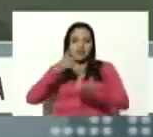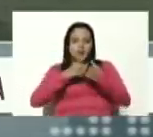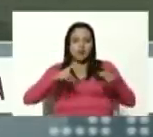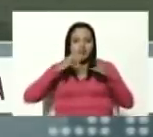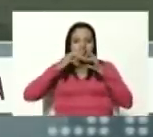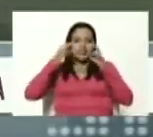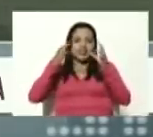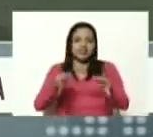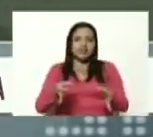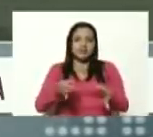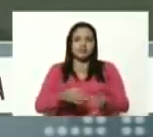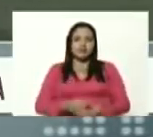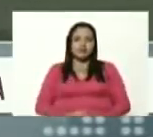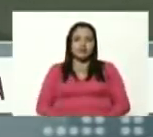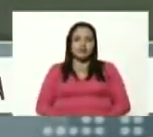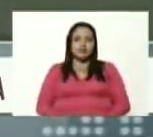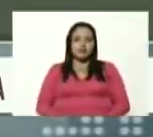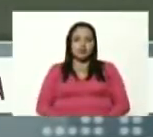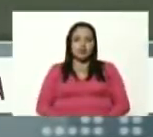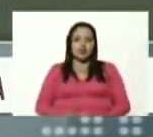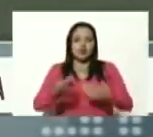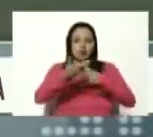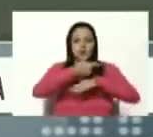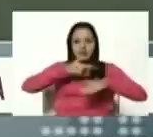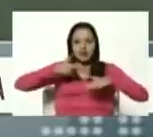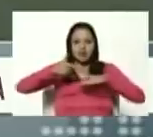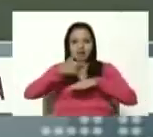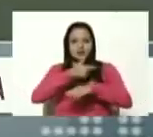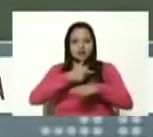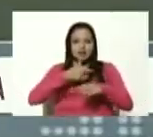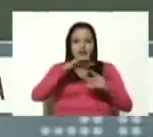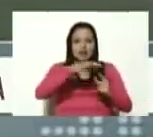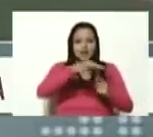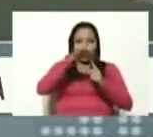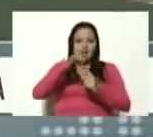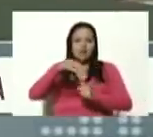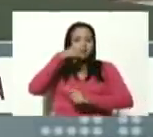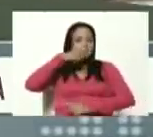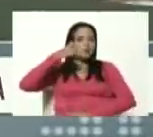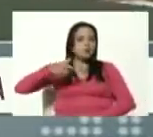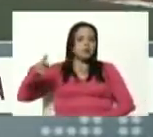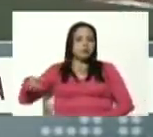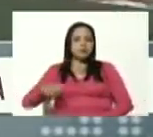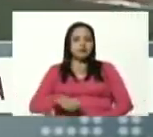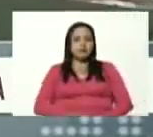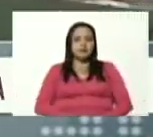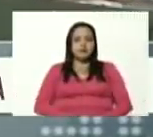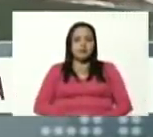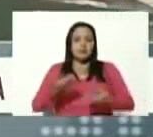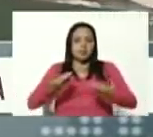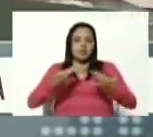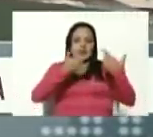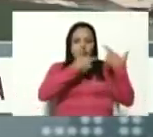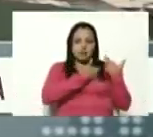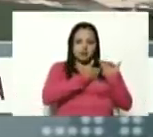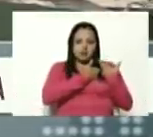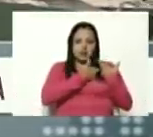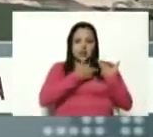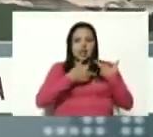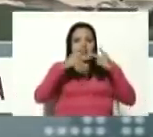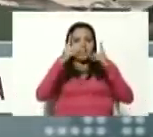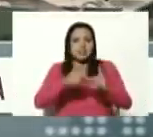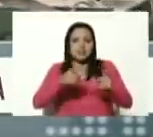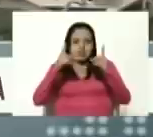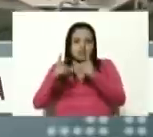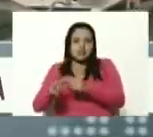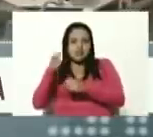verdadera. Los gobernantes electos por el pueblo, las autoridades legítimas del